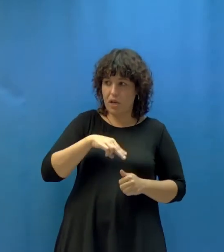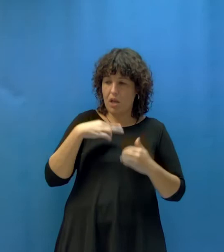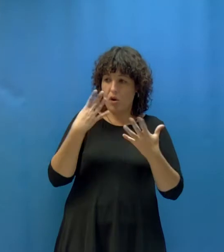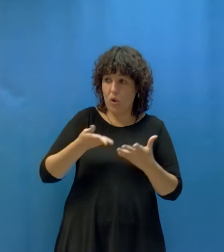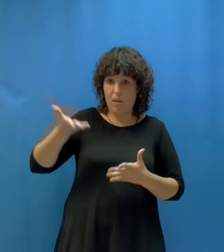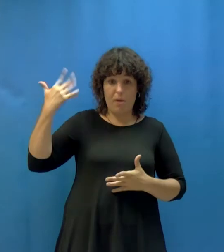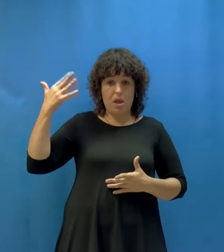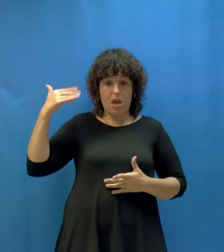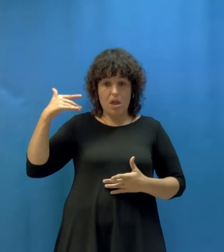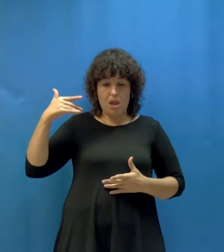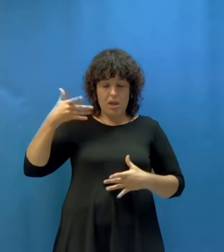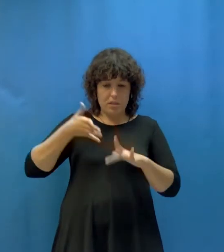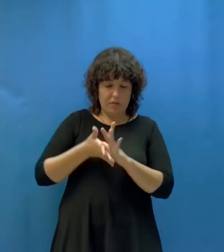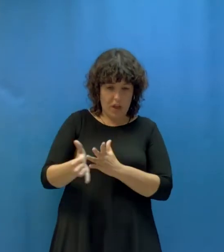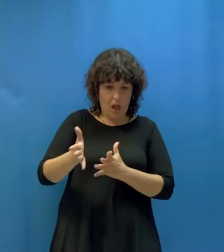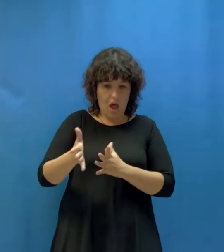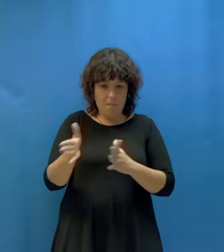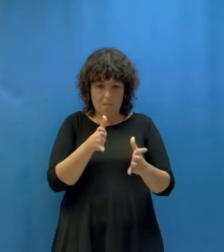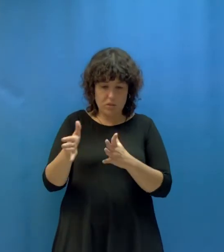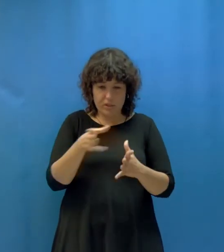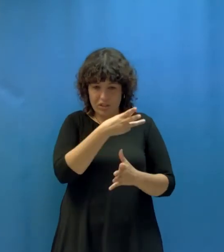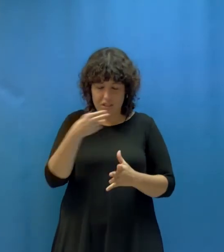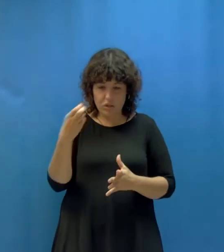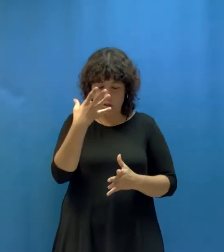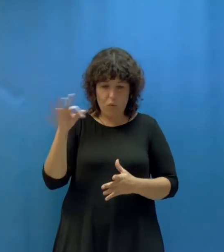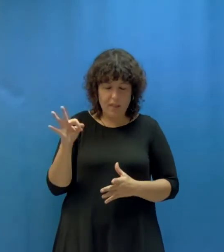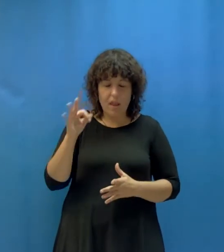en torno a los más de 350.000 euros.